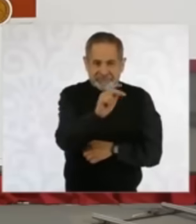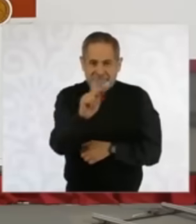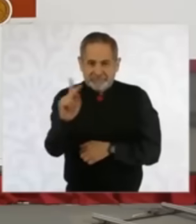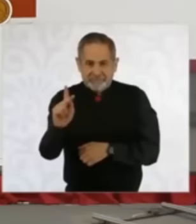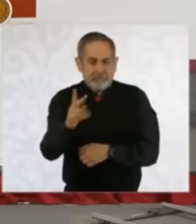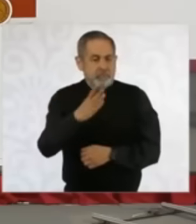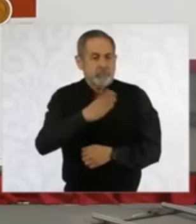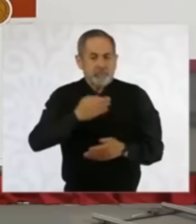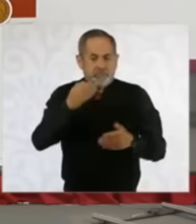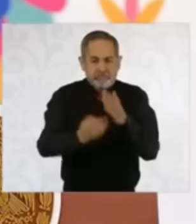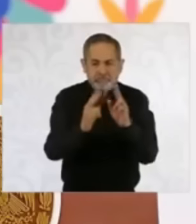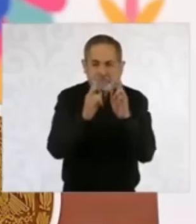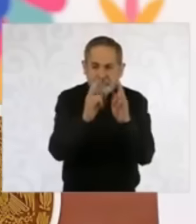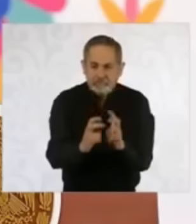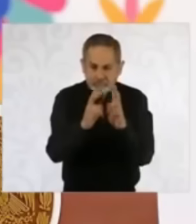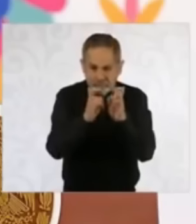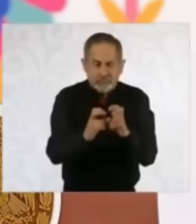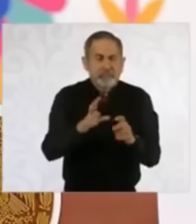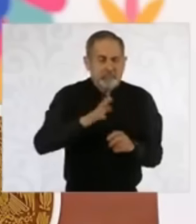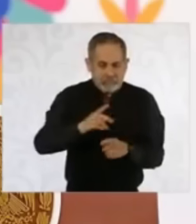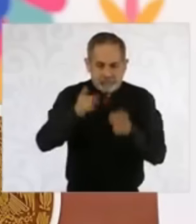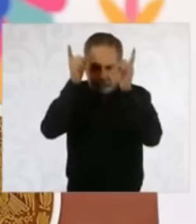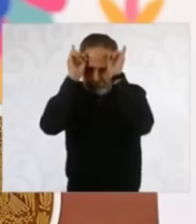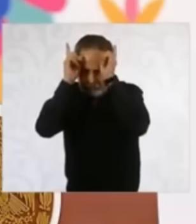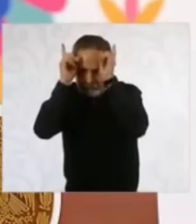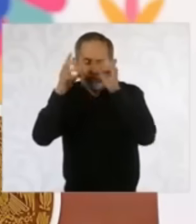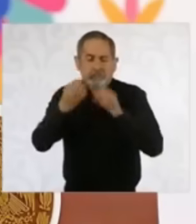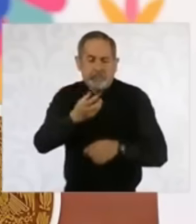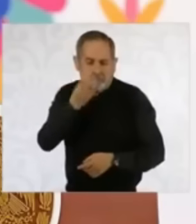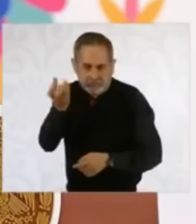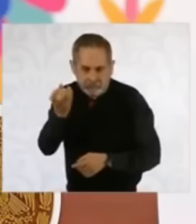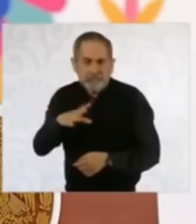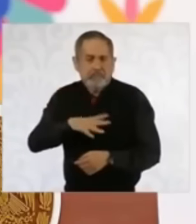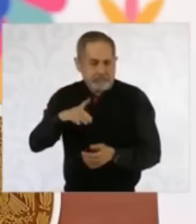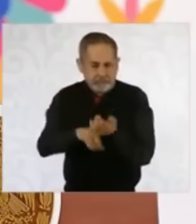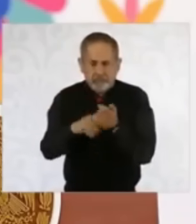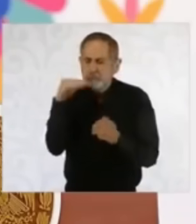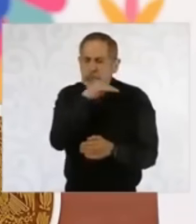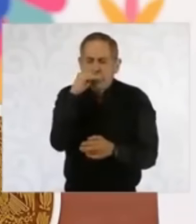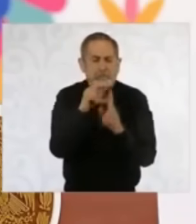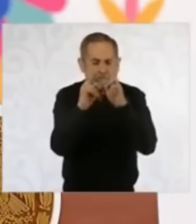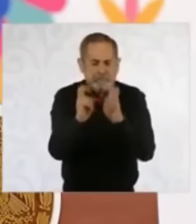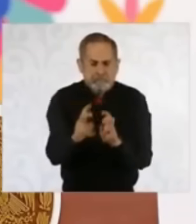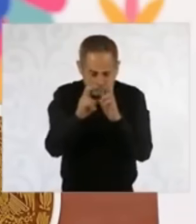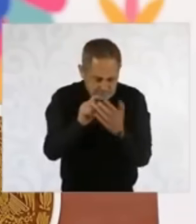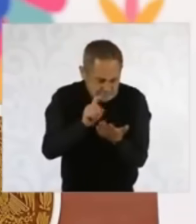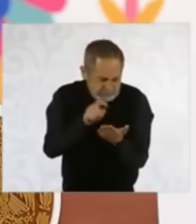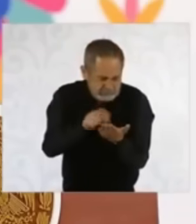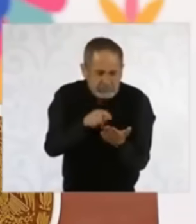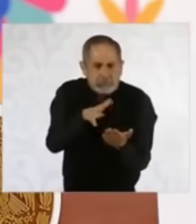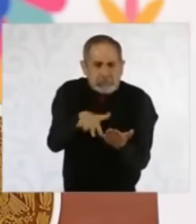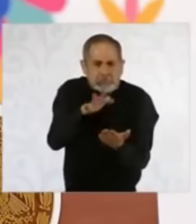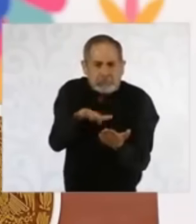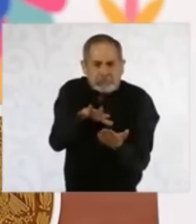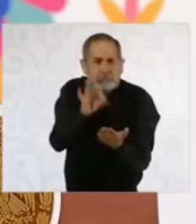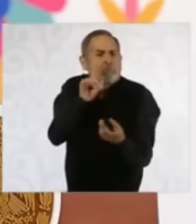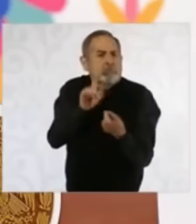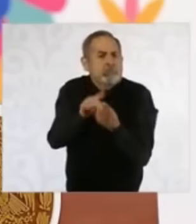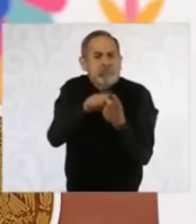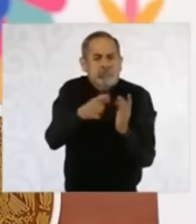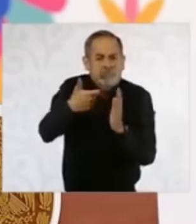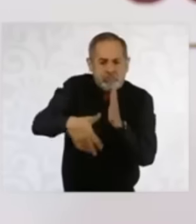bimestre del año 2024 que sería en el mes de marzo Así que si conocen a alguna señora que cumpla con los requisitos